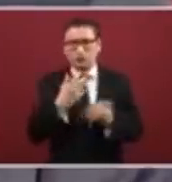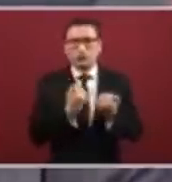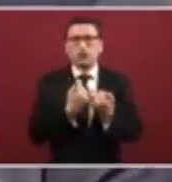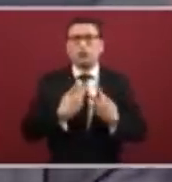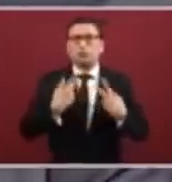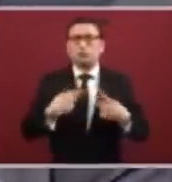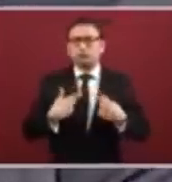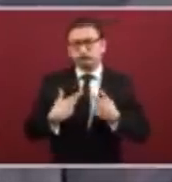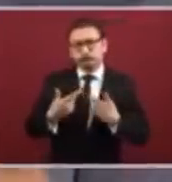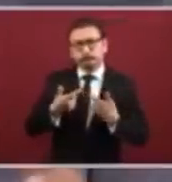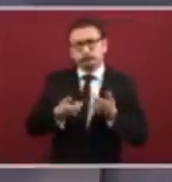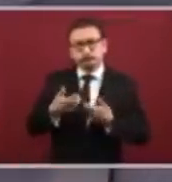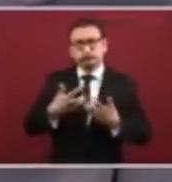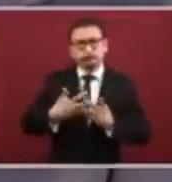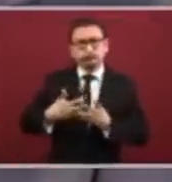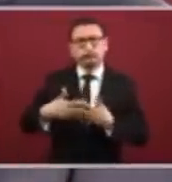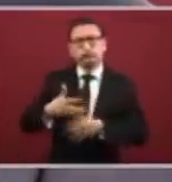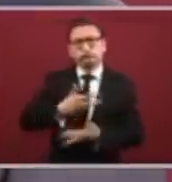si no